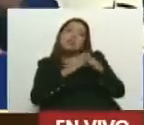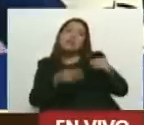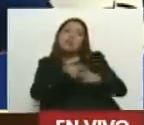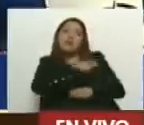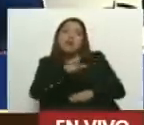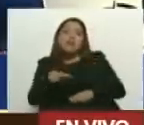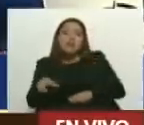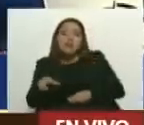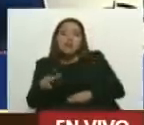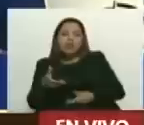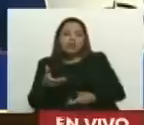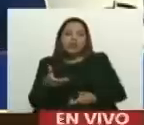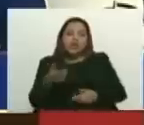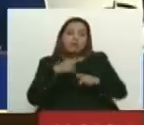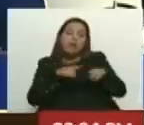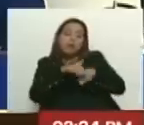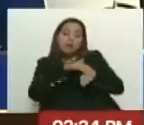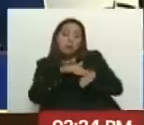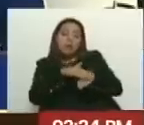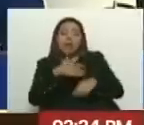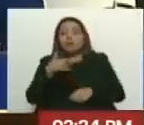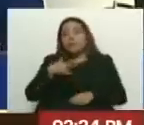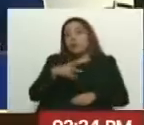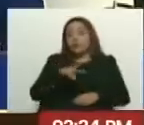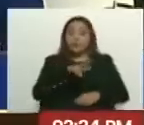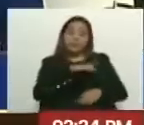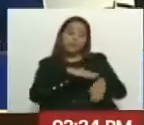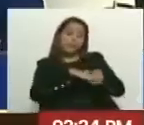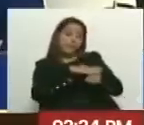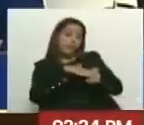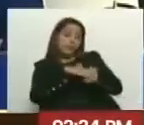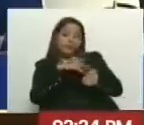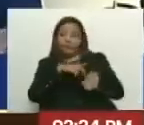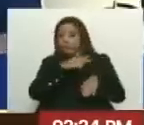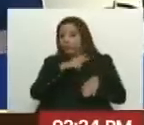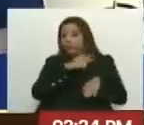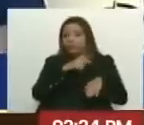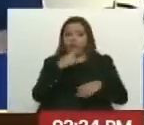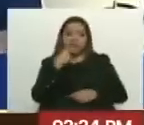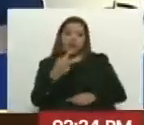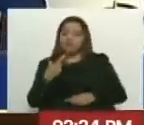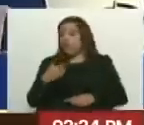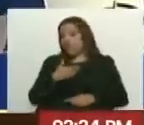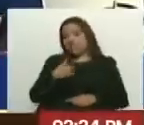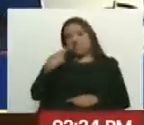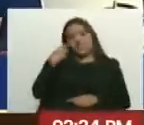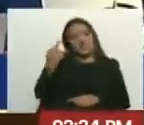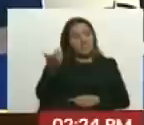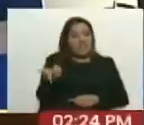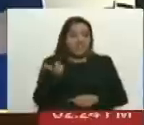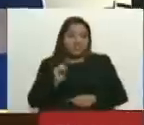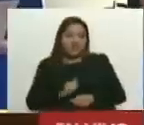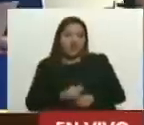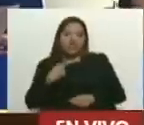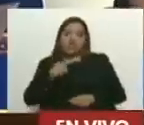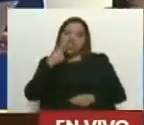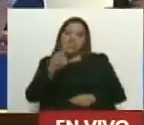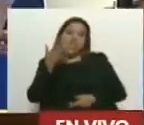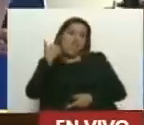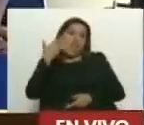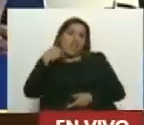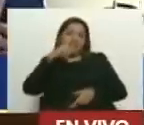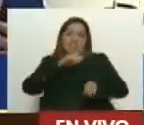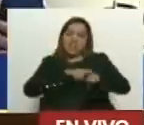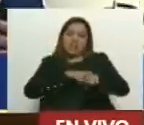incluso dentro de la soberbia de su propio carácter, diciendo que no quiso decir lo que dijo, que lo dijo hace cuánto,